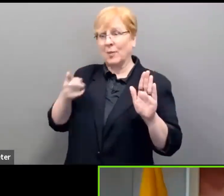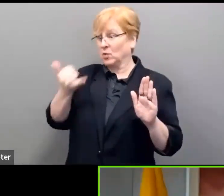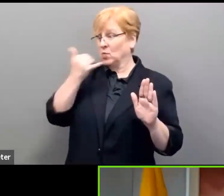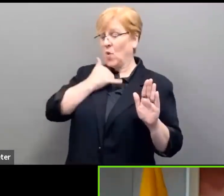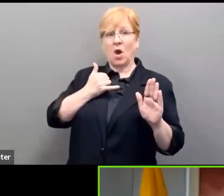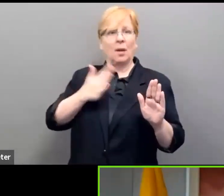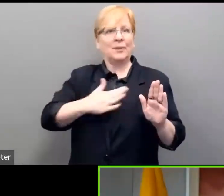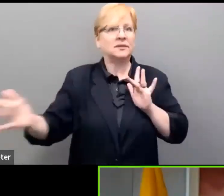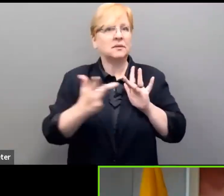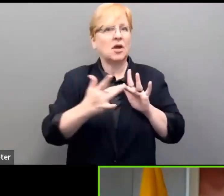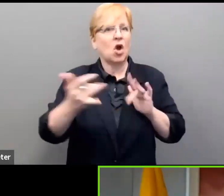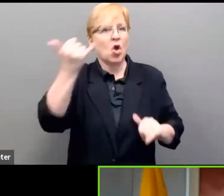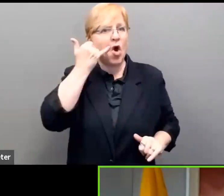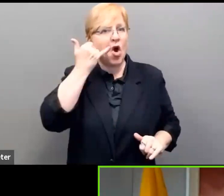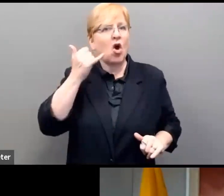alguna